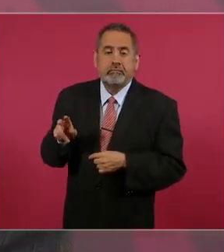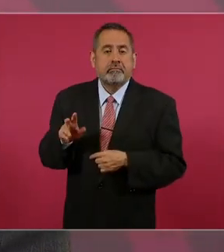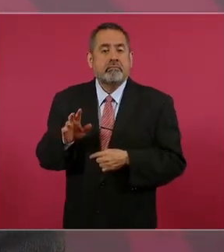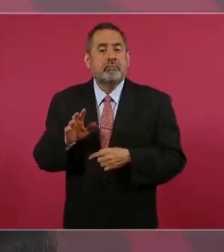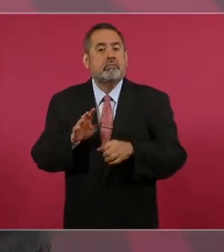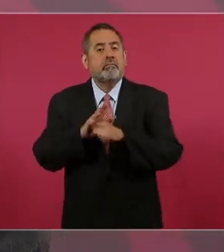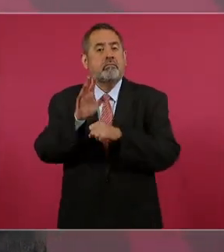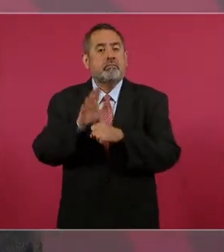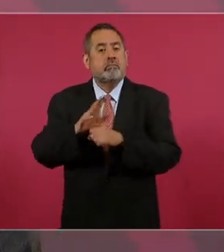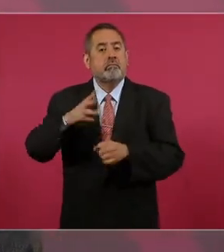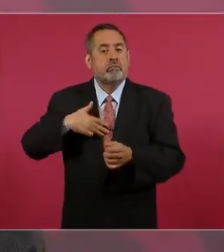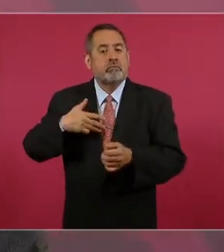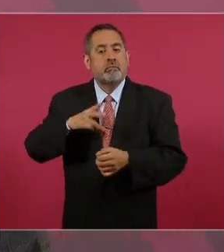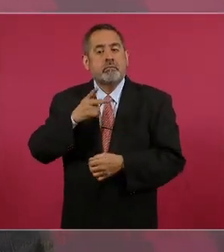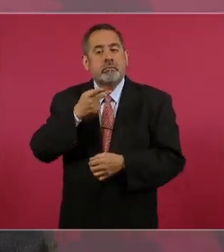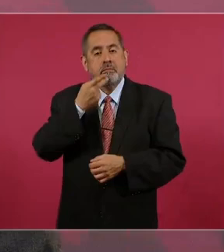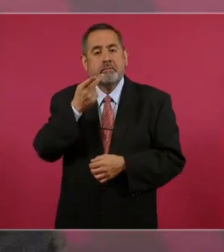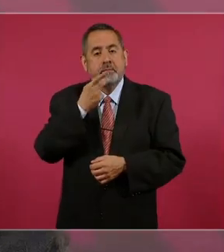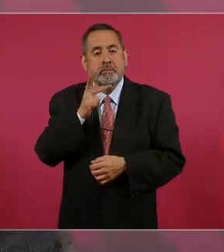infracciones que yo cometa